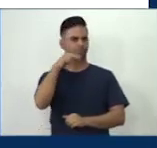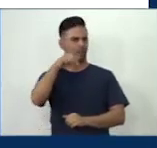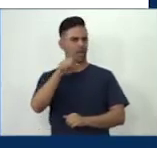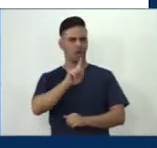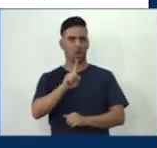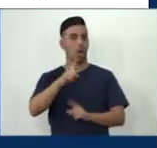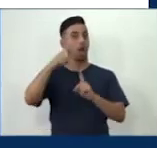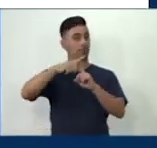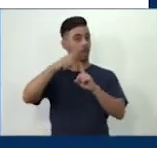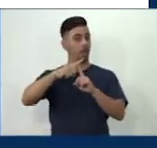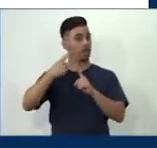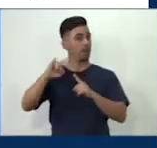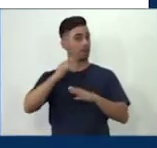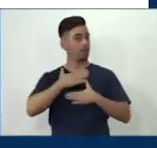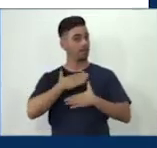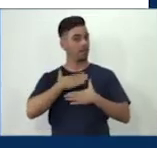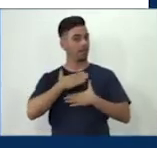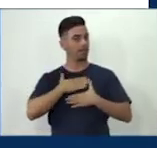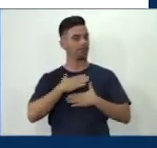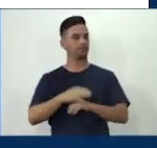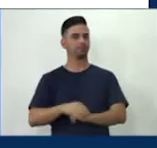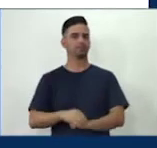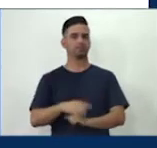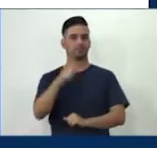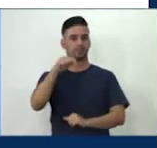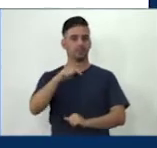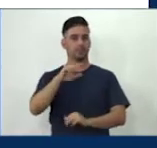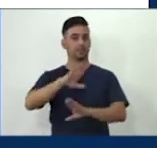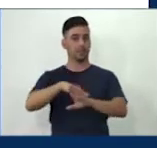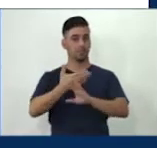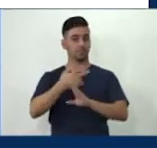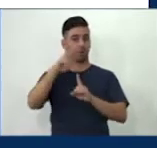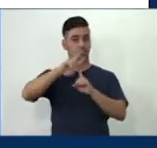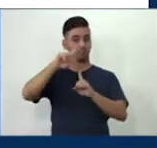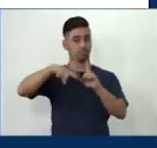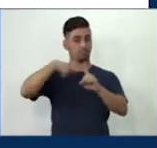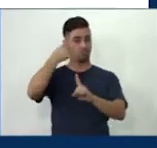del encuentro de la próxima clase.